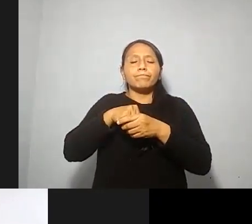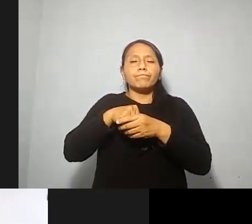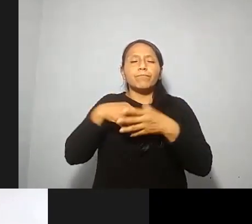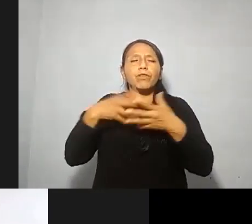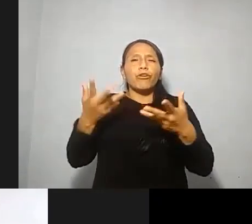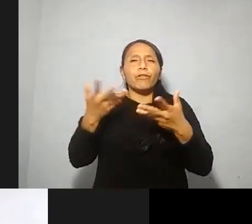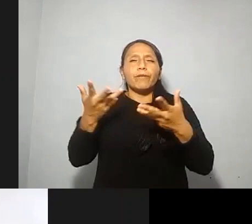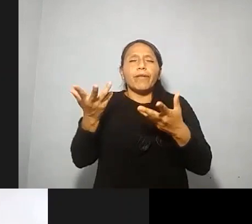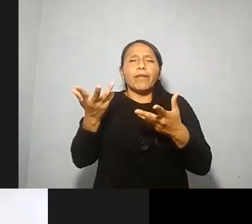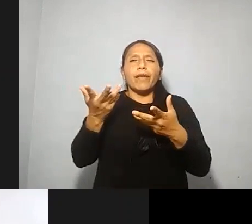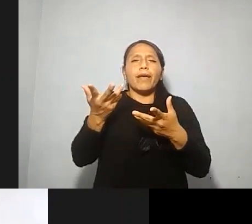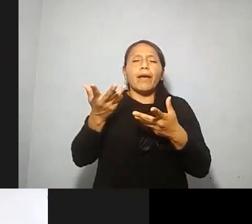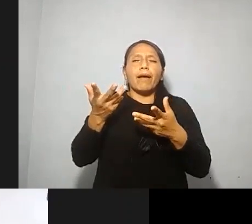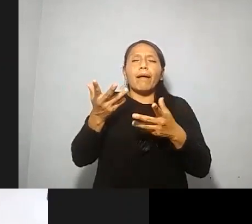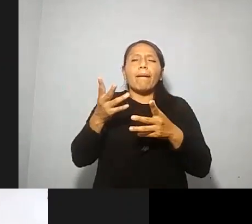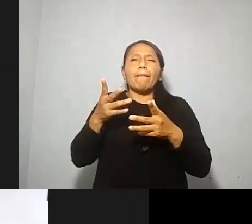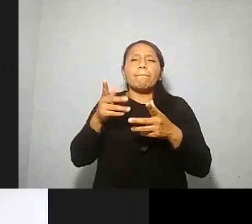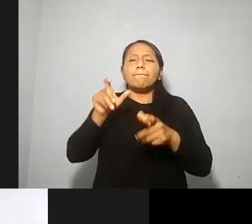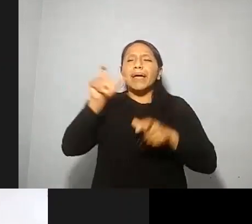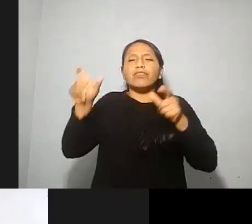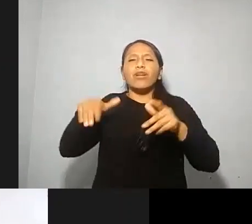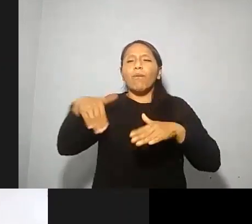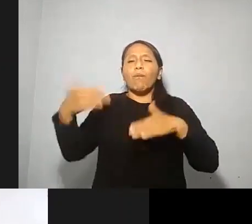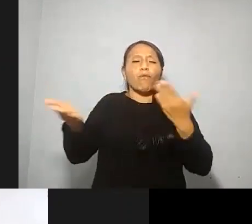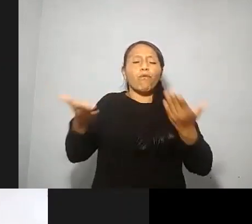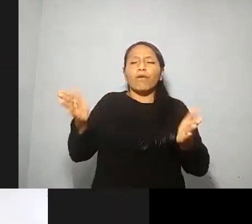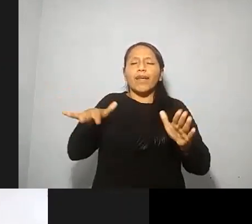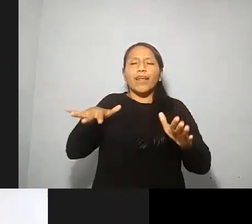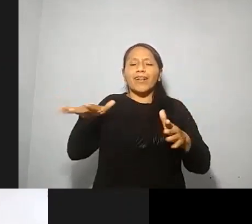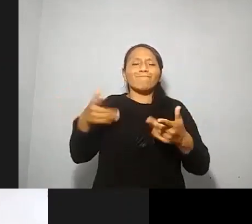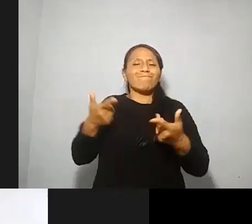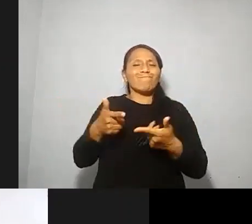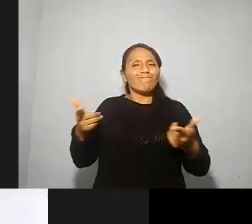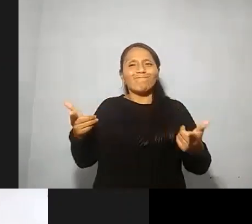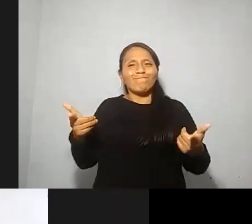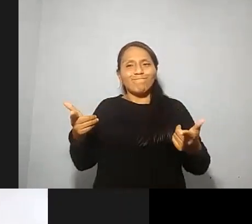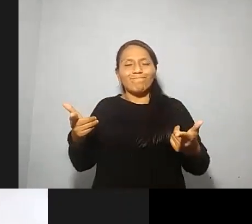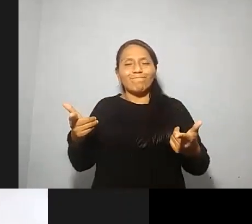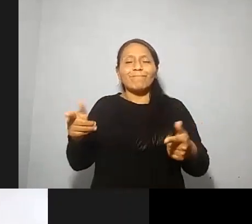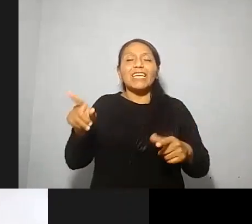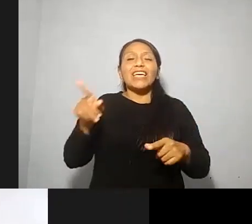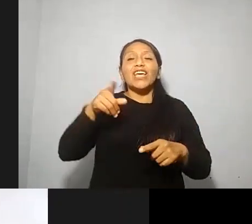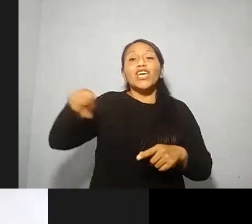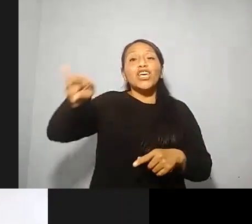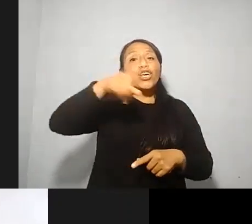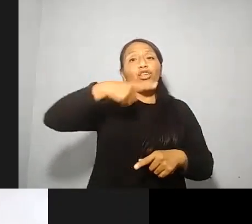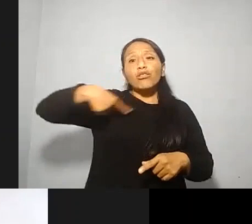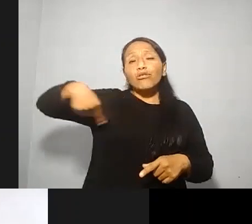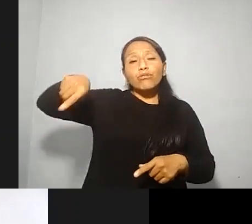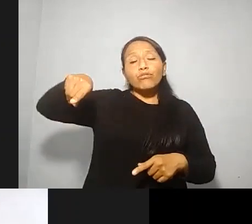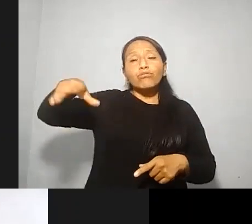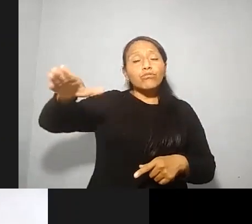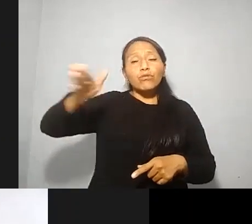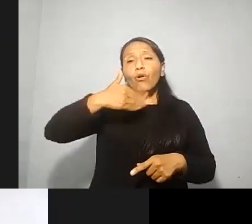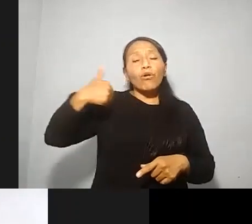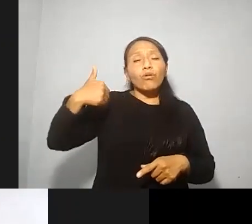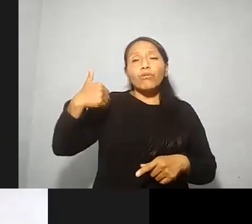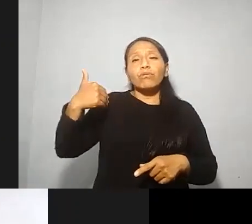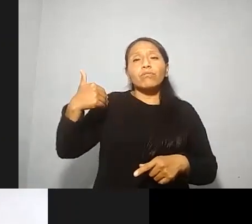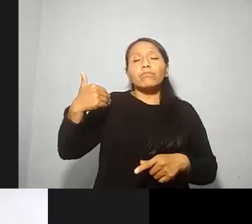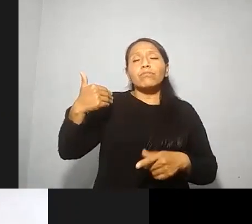personas en los extremos, digamos, y todos tendríamos la